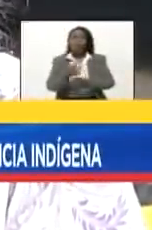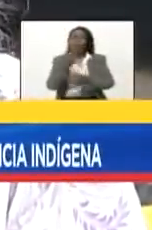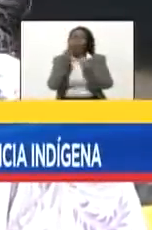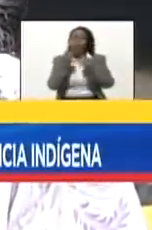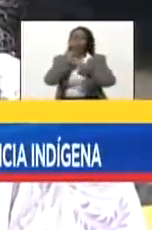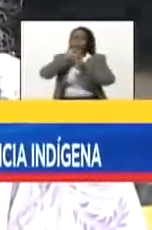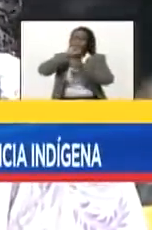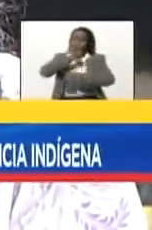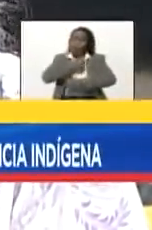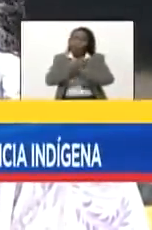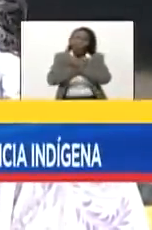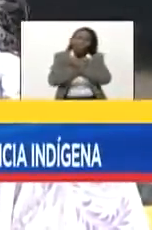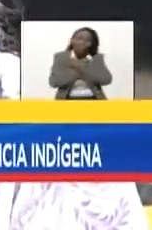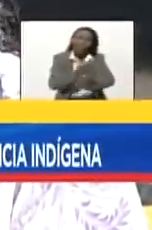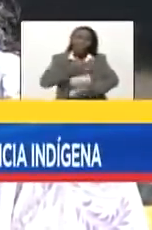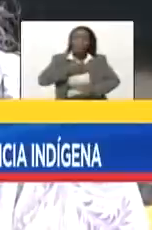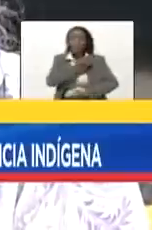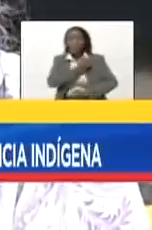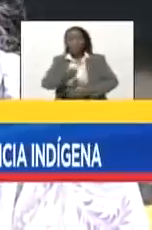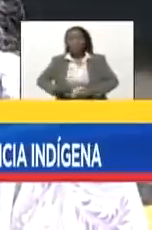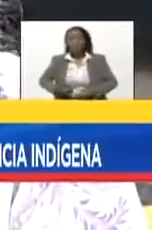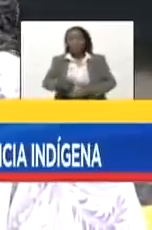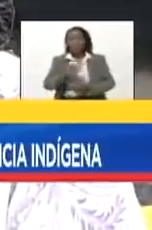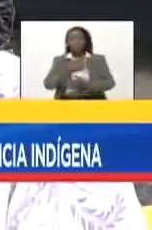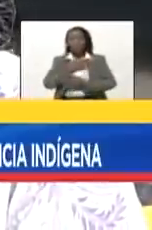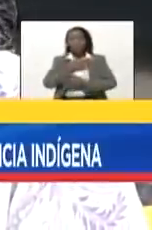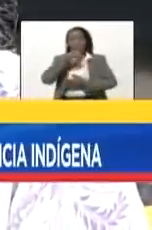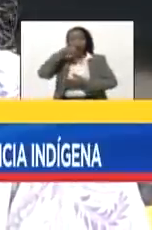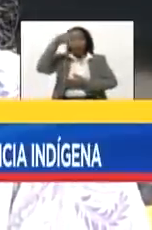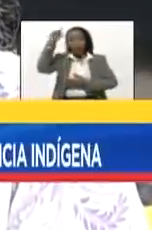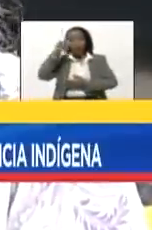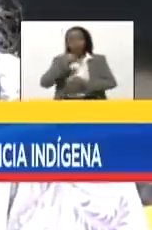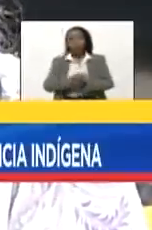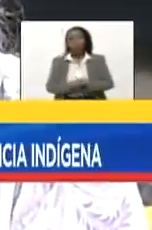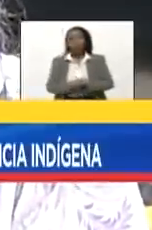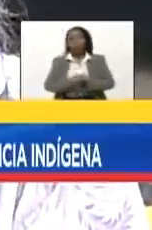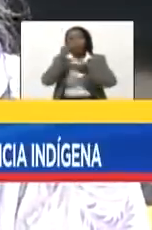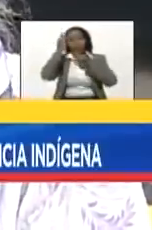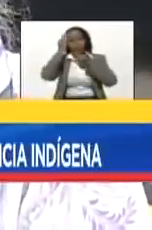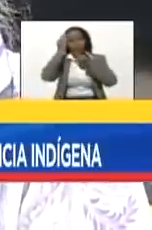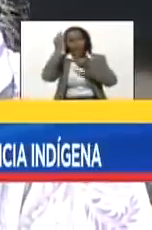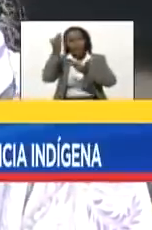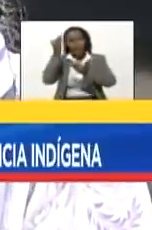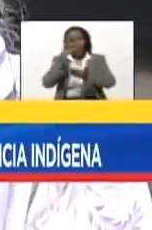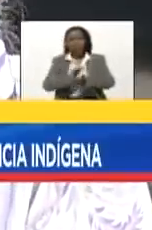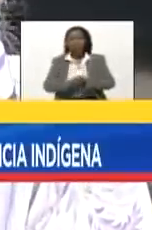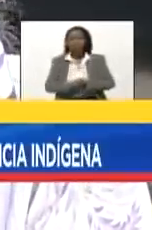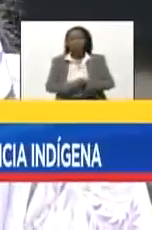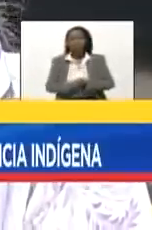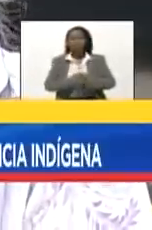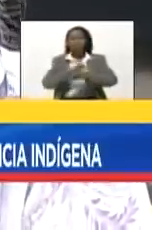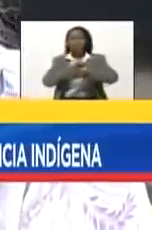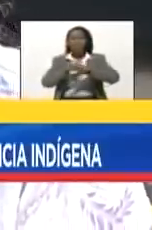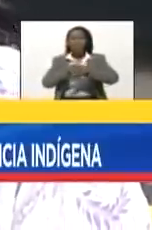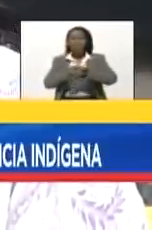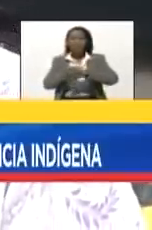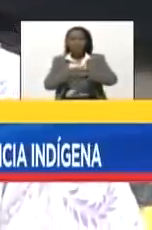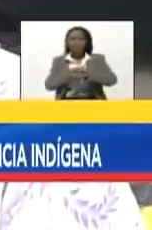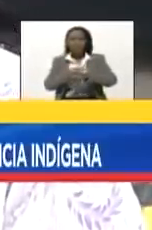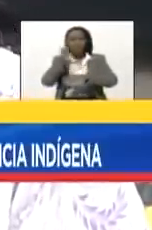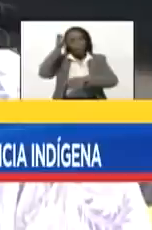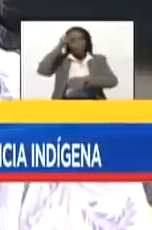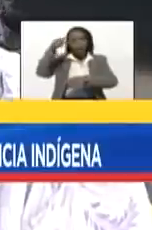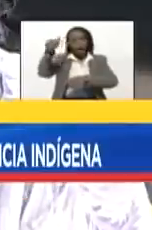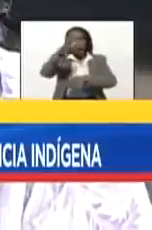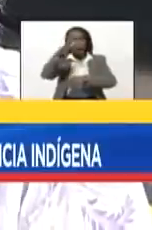para usted, presidente, mi amado presidente Nicolás Maduro. Un saludo para la ministra del